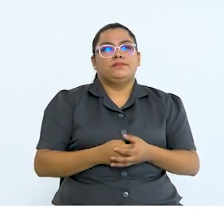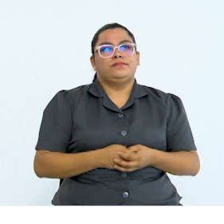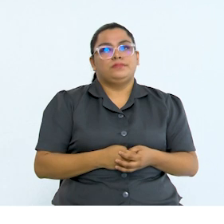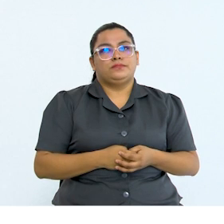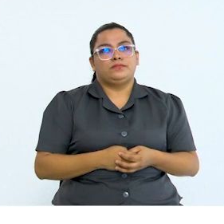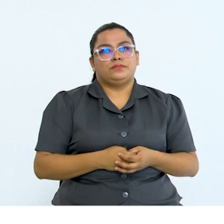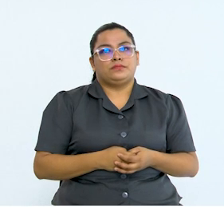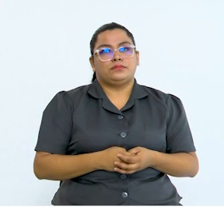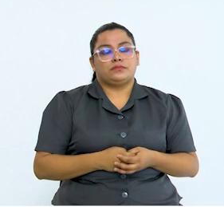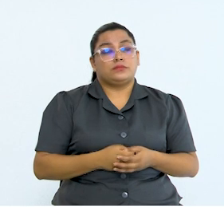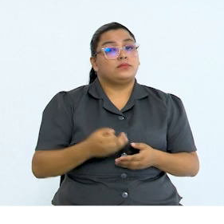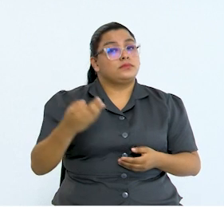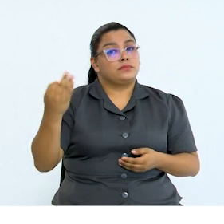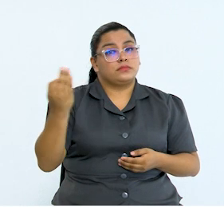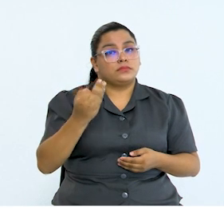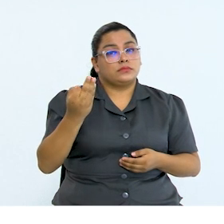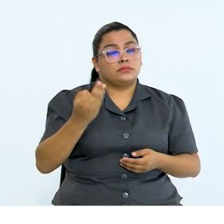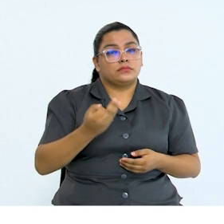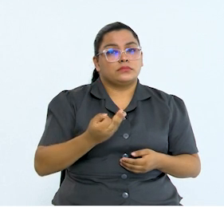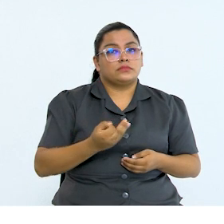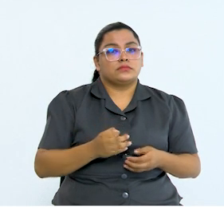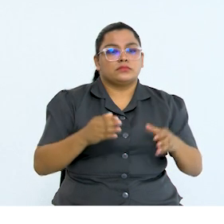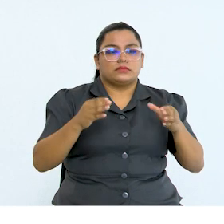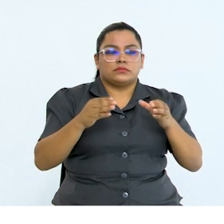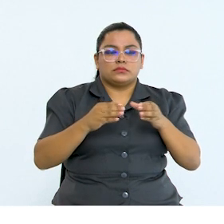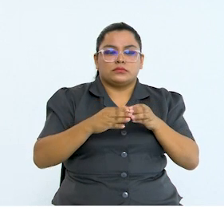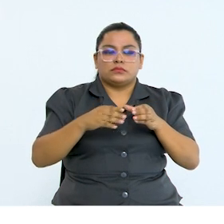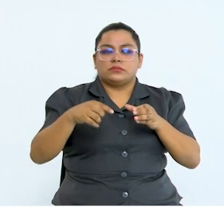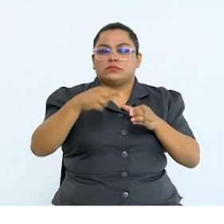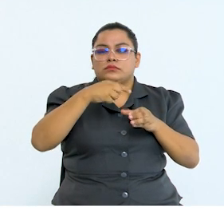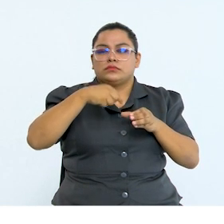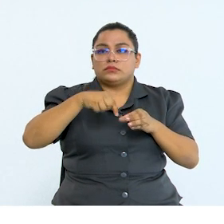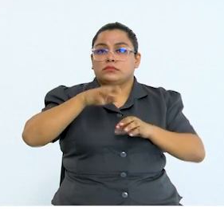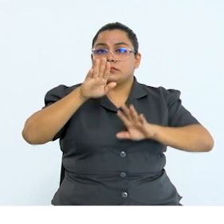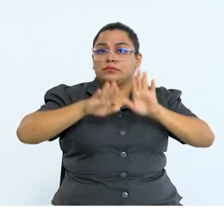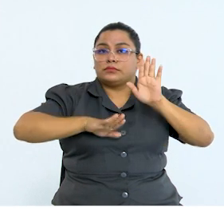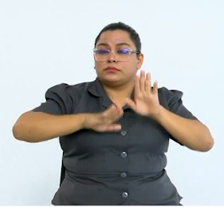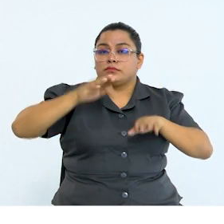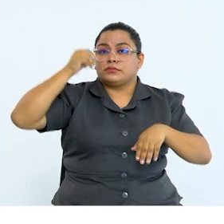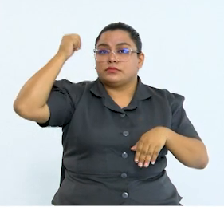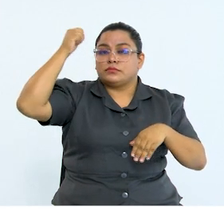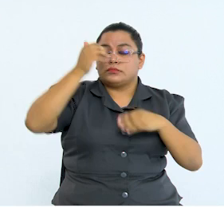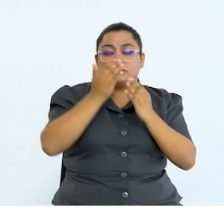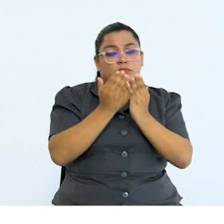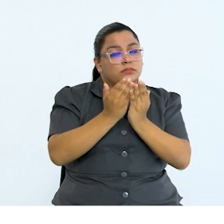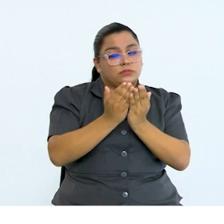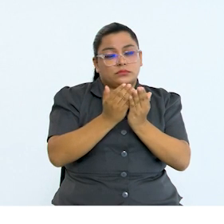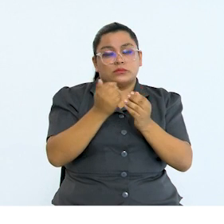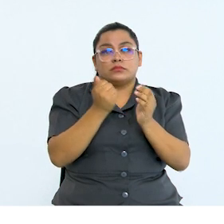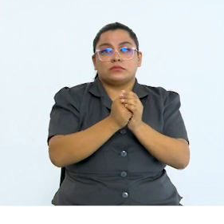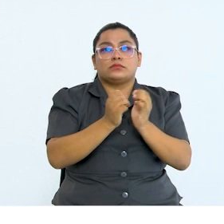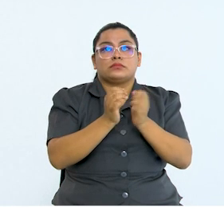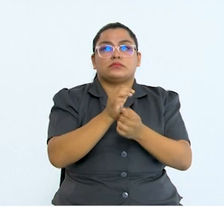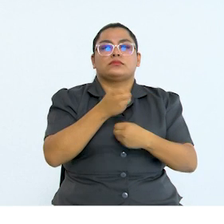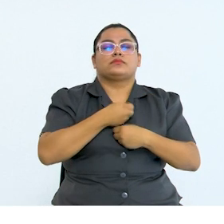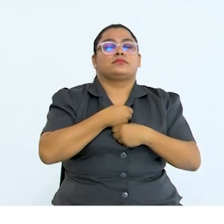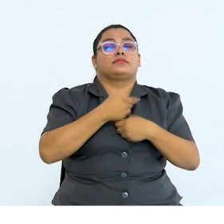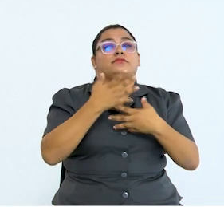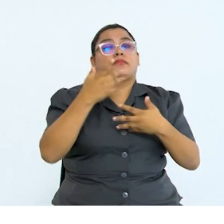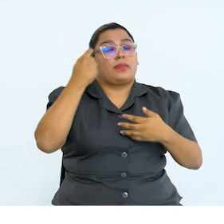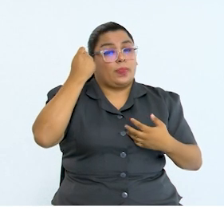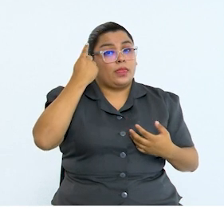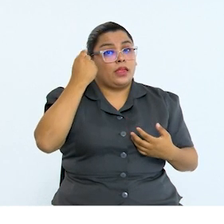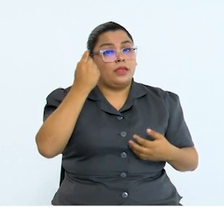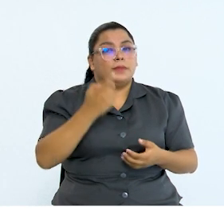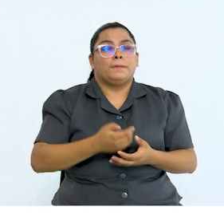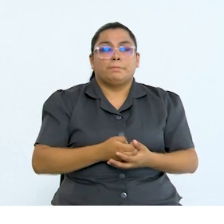estudiante participe en el análisis y la lectura del problema, expresando lo que ha comprendido sobre él. Para este